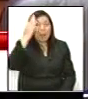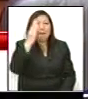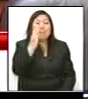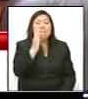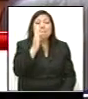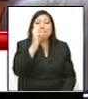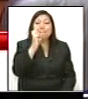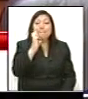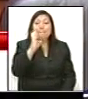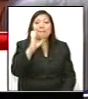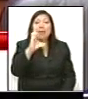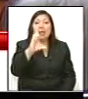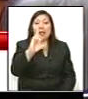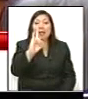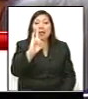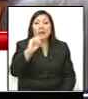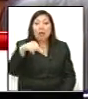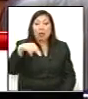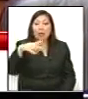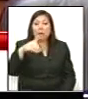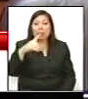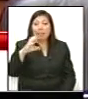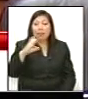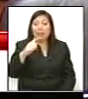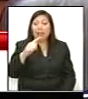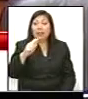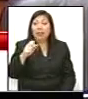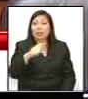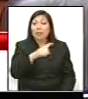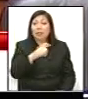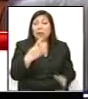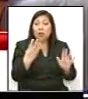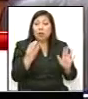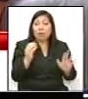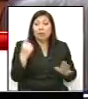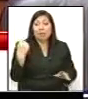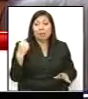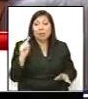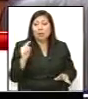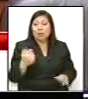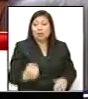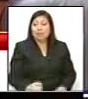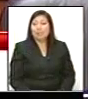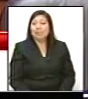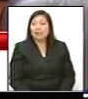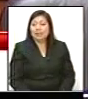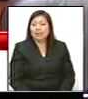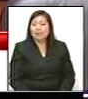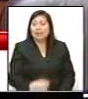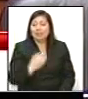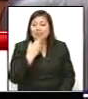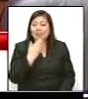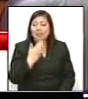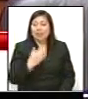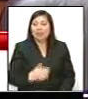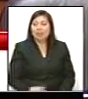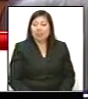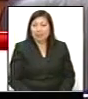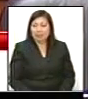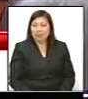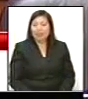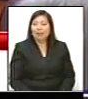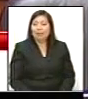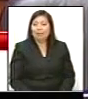el financiamiento, que fue de 190 millones de ese entonces. Muchas gracias, presidente. Me pide